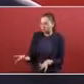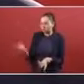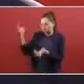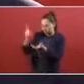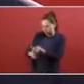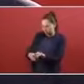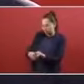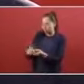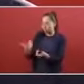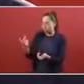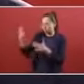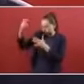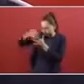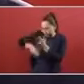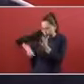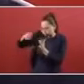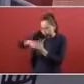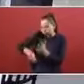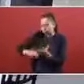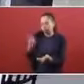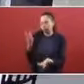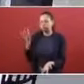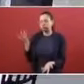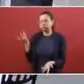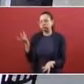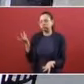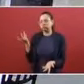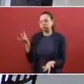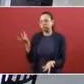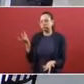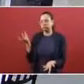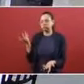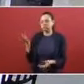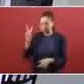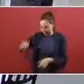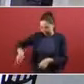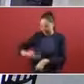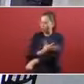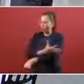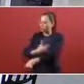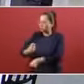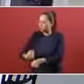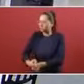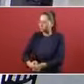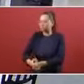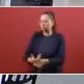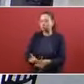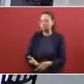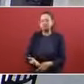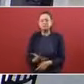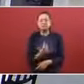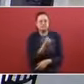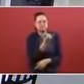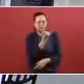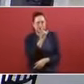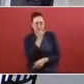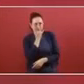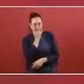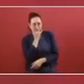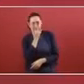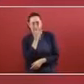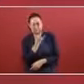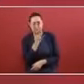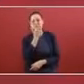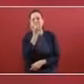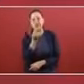que digan con honestidad que se equivocaron,